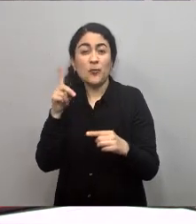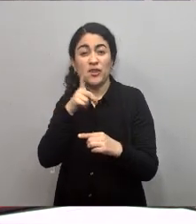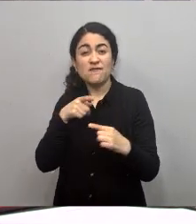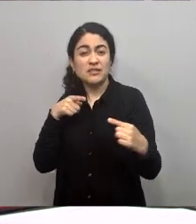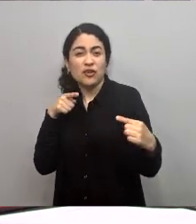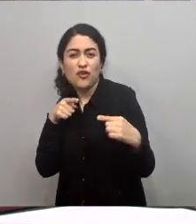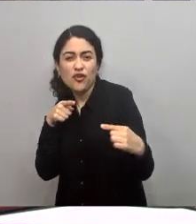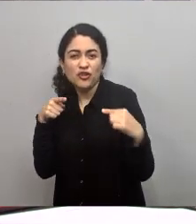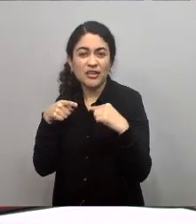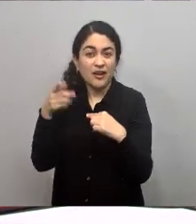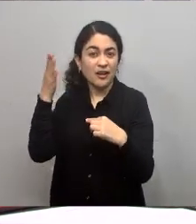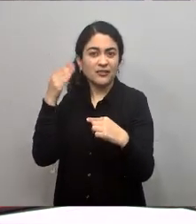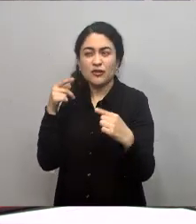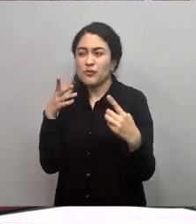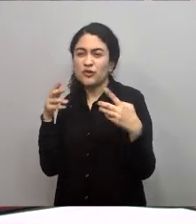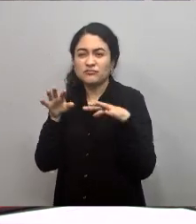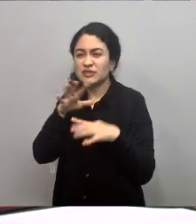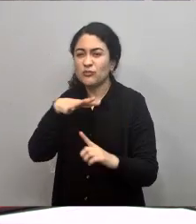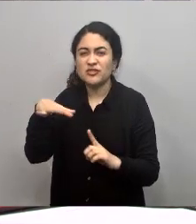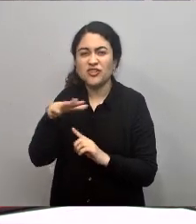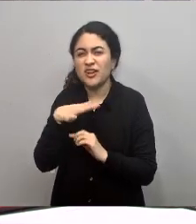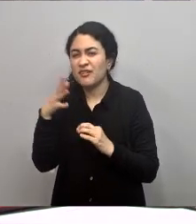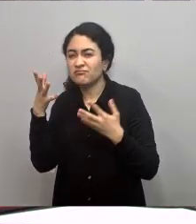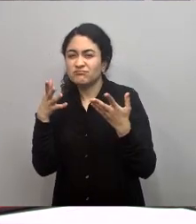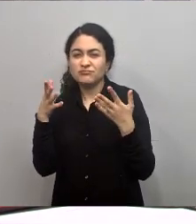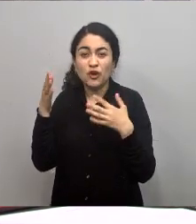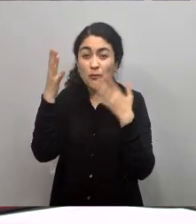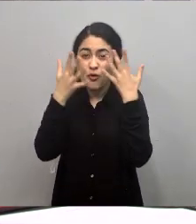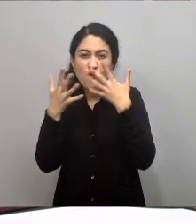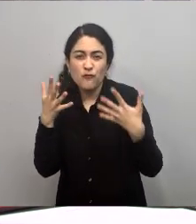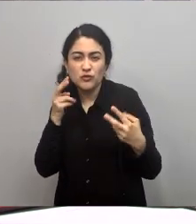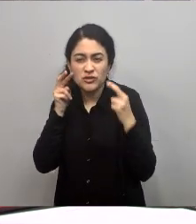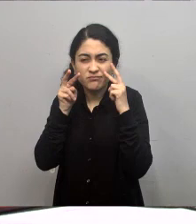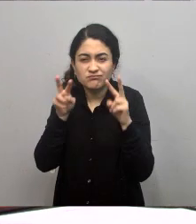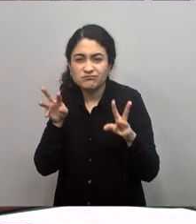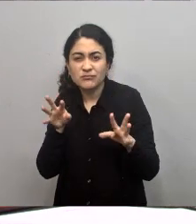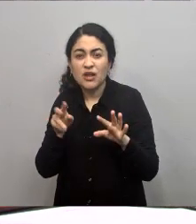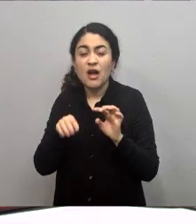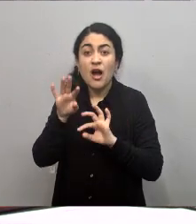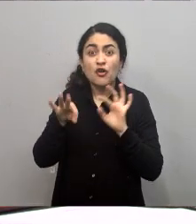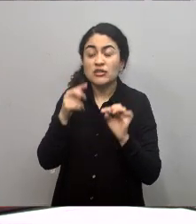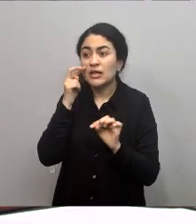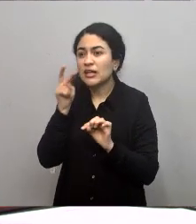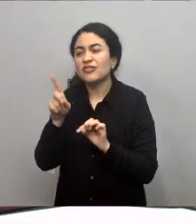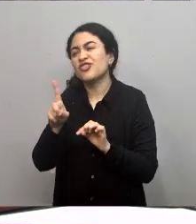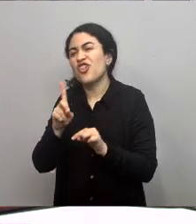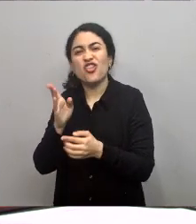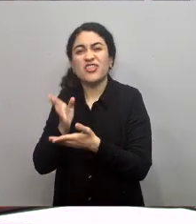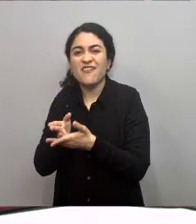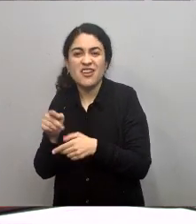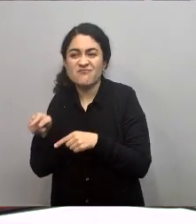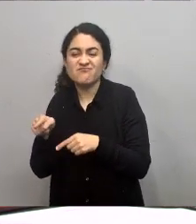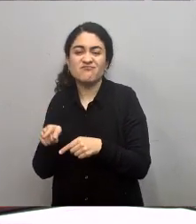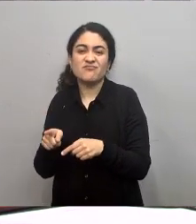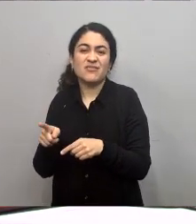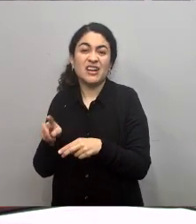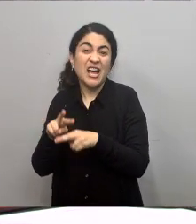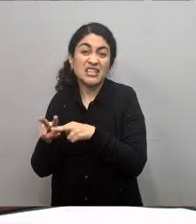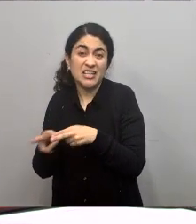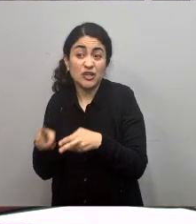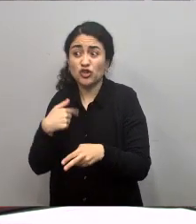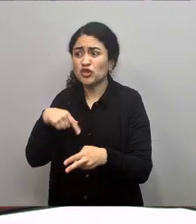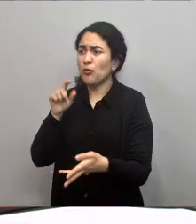afloja, situaciones confusas, ¿no es cierto? Cosas que no se debieron hacer, ¿no es cierto? Que nosotros en un minuto